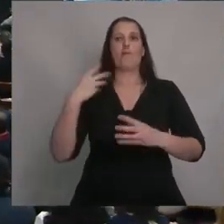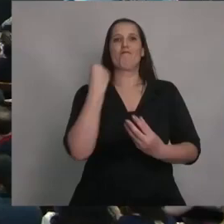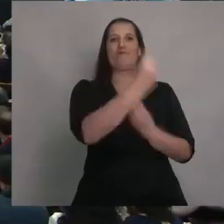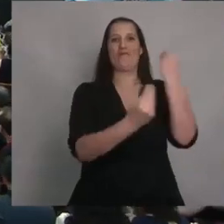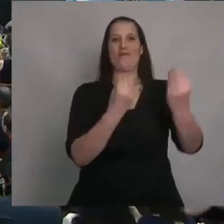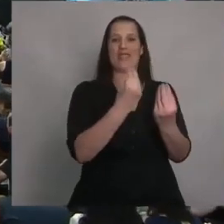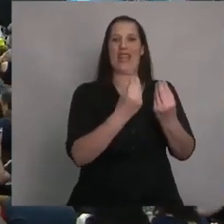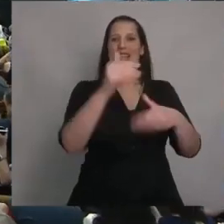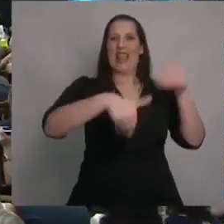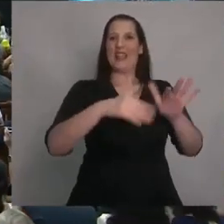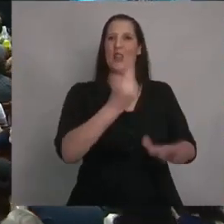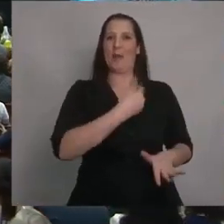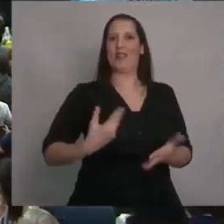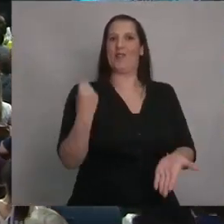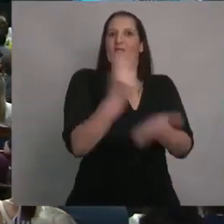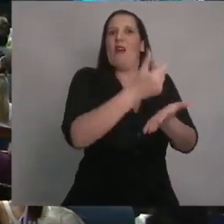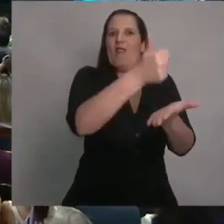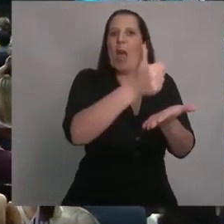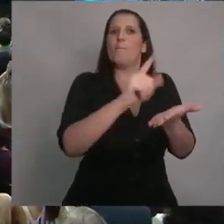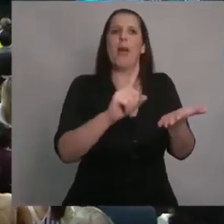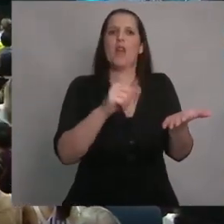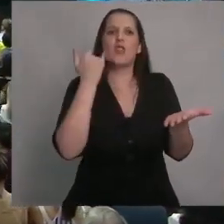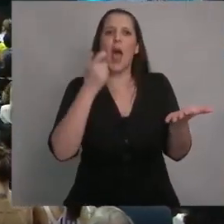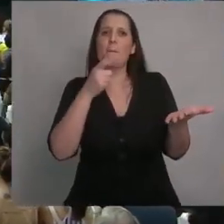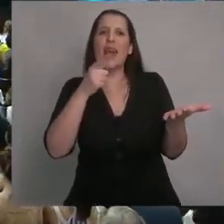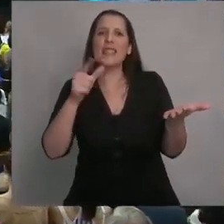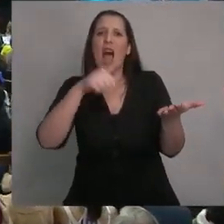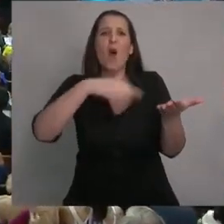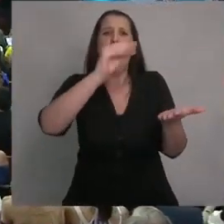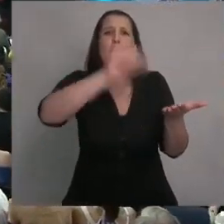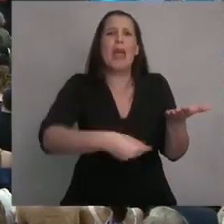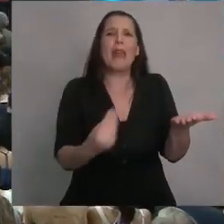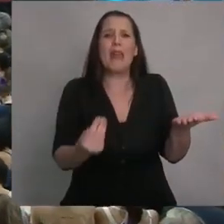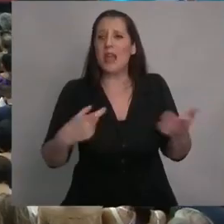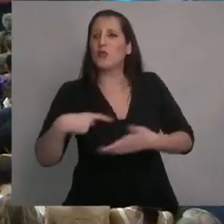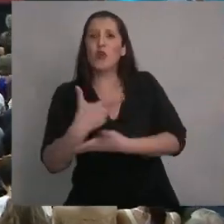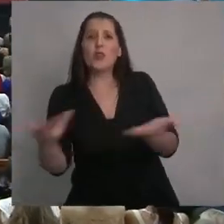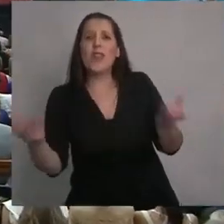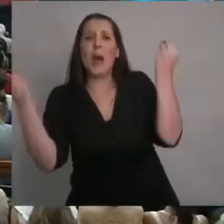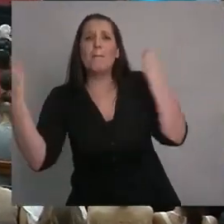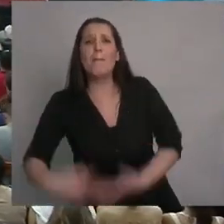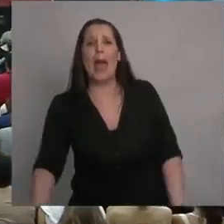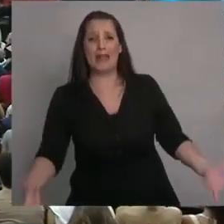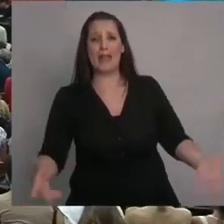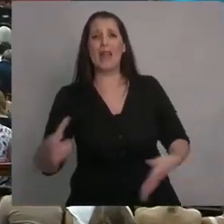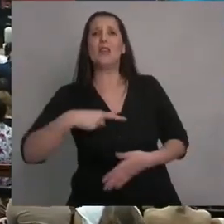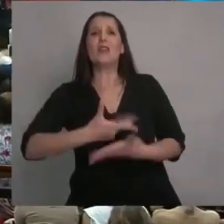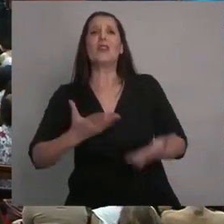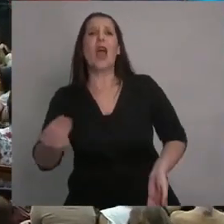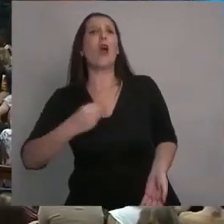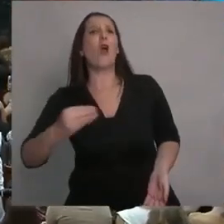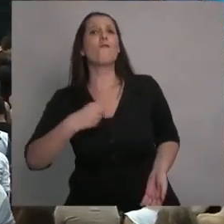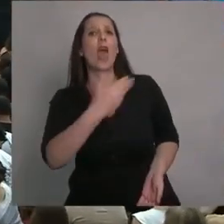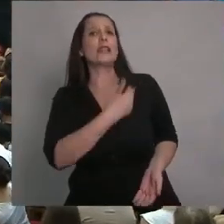han vencido en la sociedad. ¿Por qué? Porque confiamos demasiado en el Estado, porque le hemos